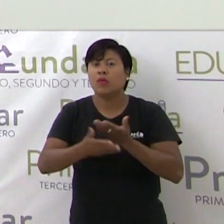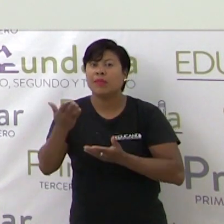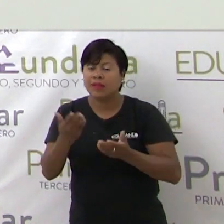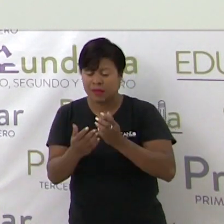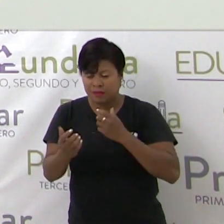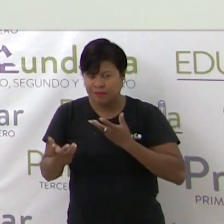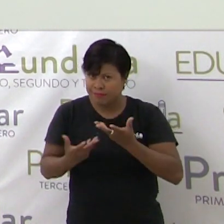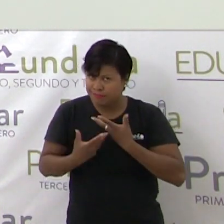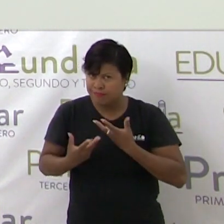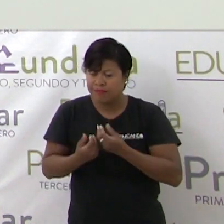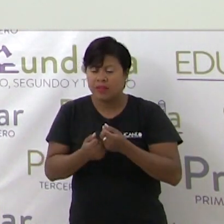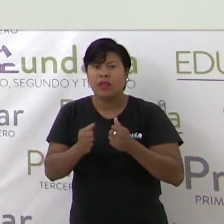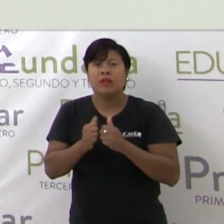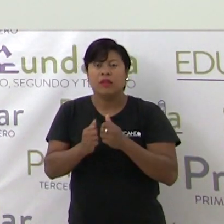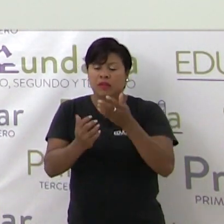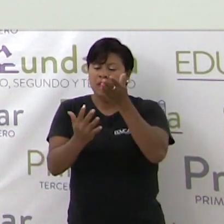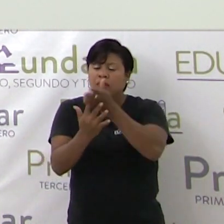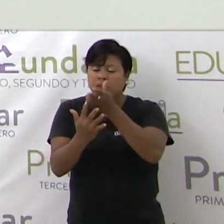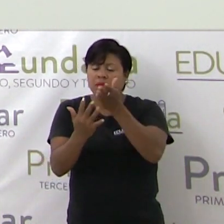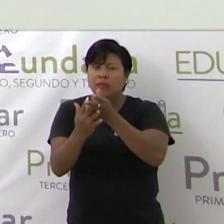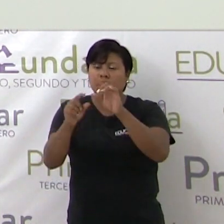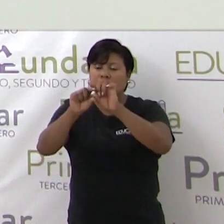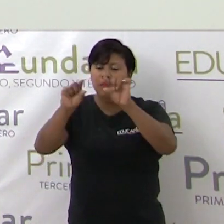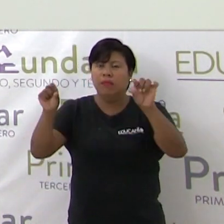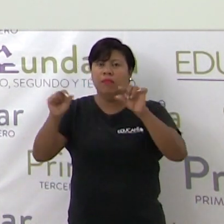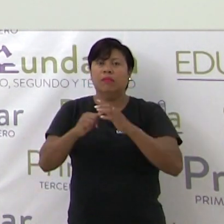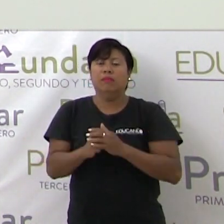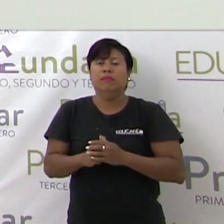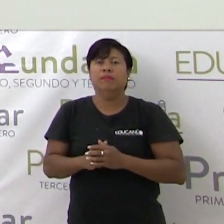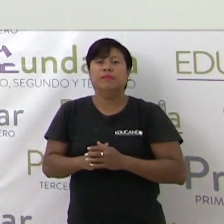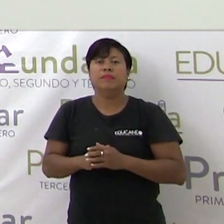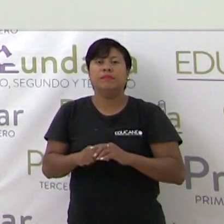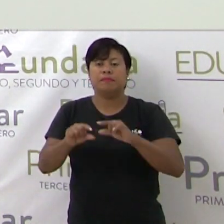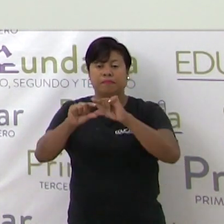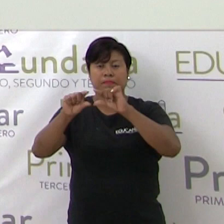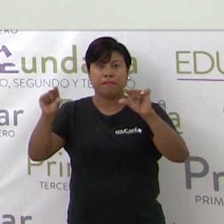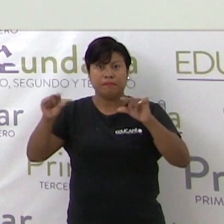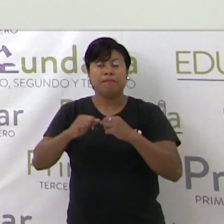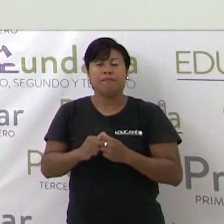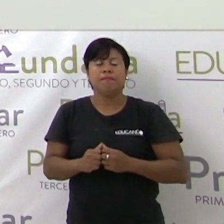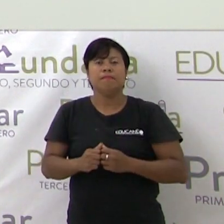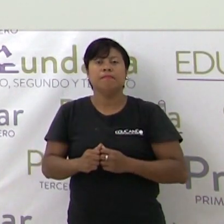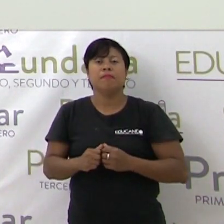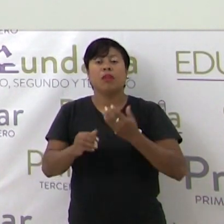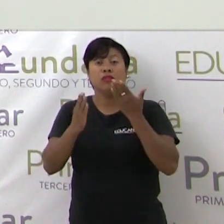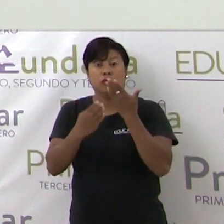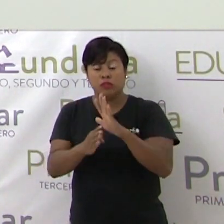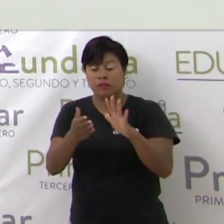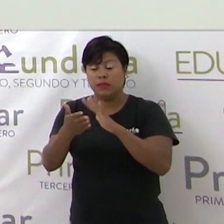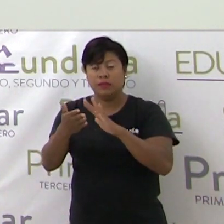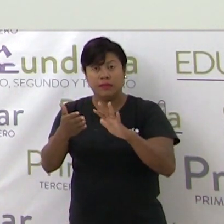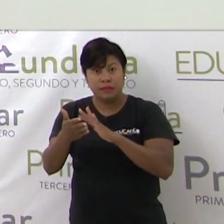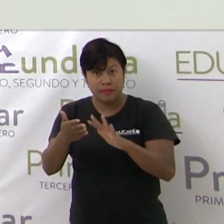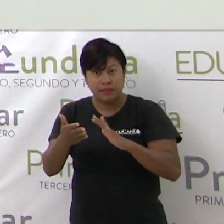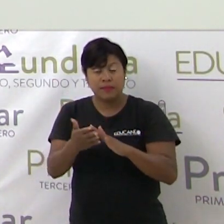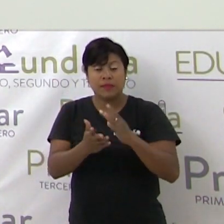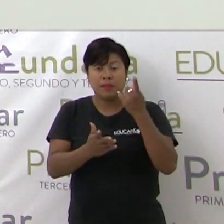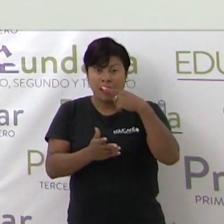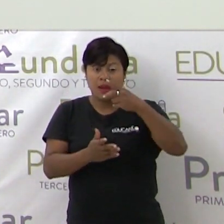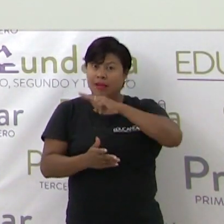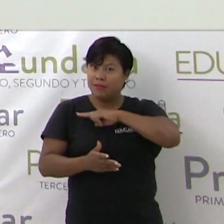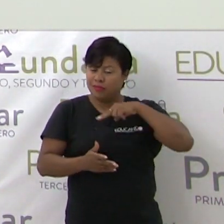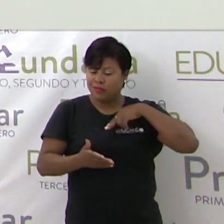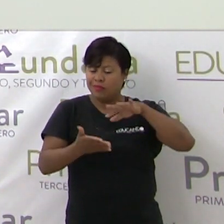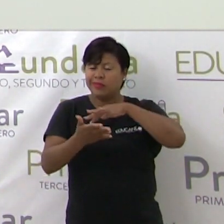nosotros una parte, una fracción, un párrafo, un capítulo de la lectura, leerla para nosotros